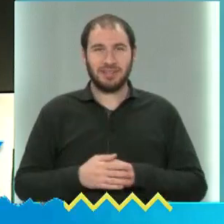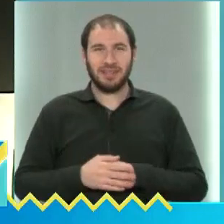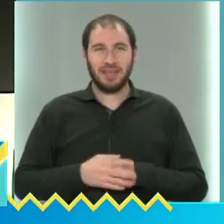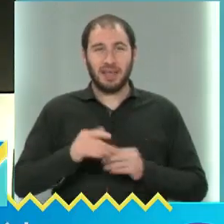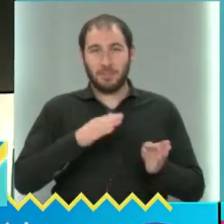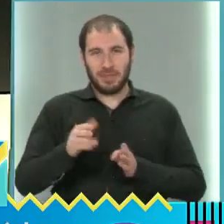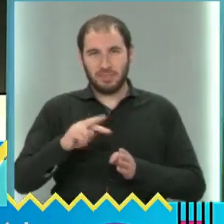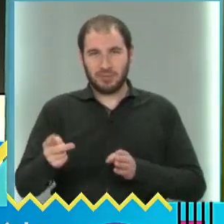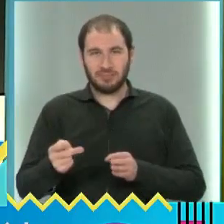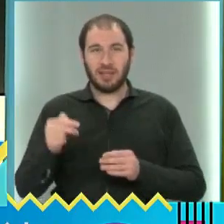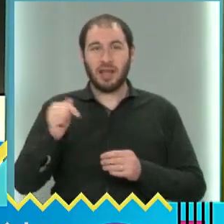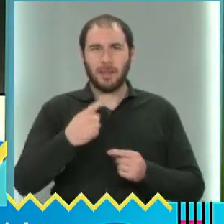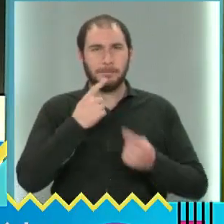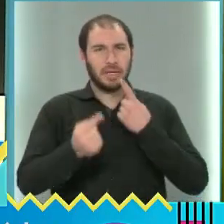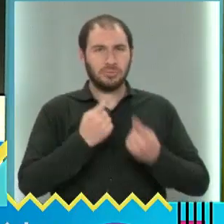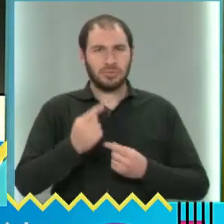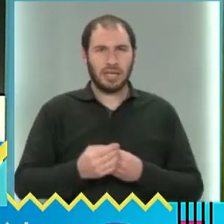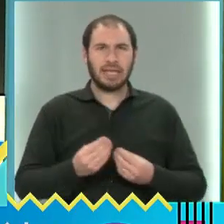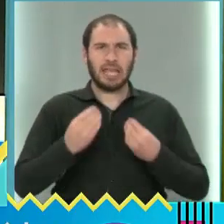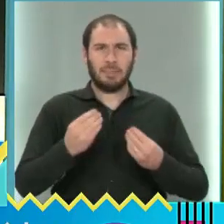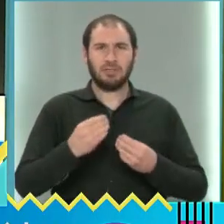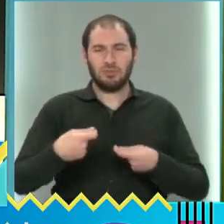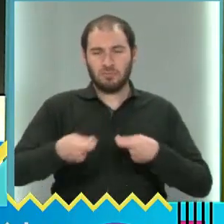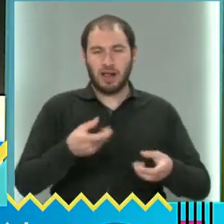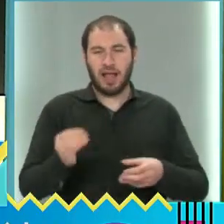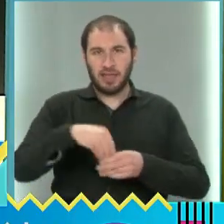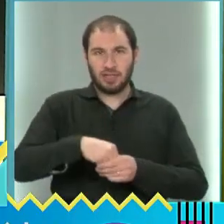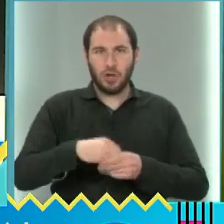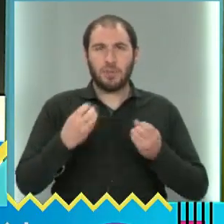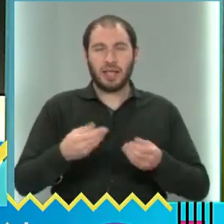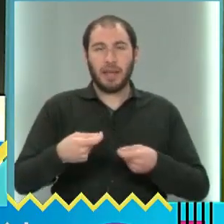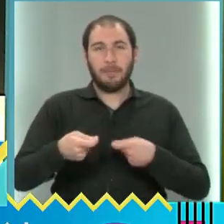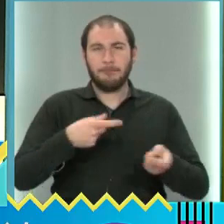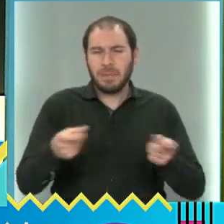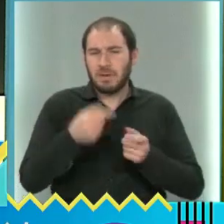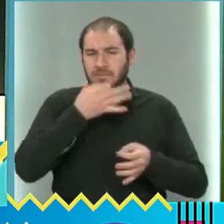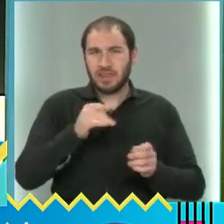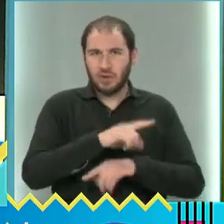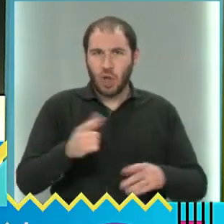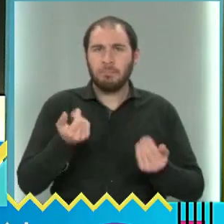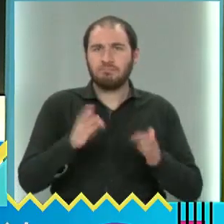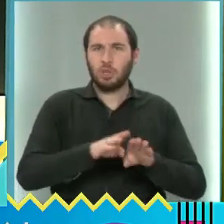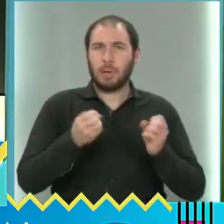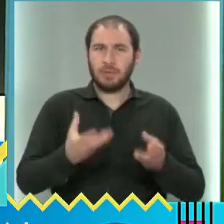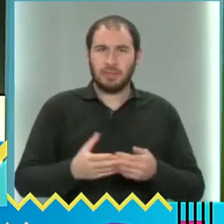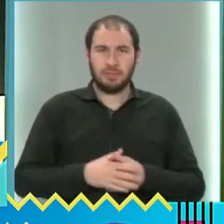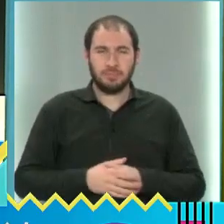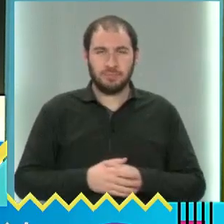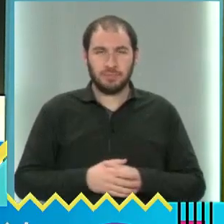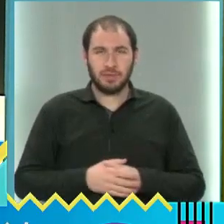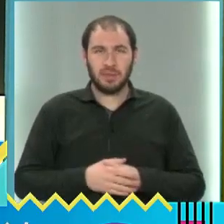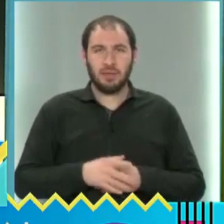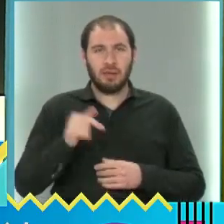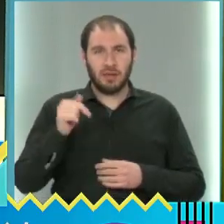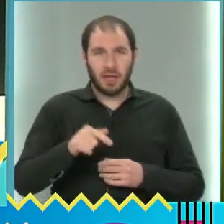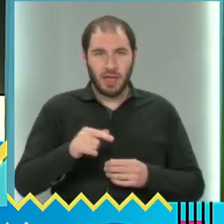en el próximo bloque. Nos vamos a empezar a preguntar, bueno, ¿qué pasa con el mercado interno? ¿Por qué las pymes no están vendiendo? ¿Por qué han cerrado una